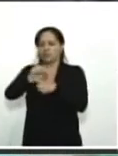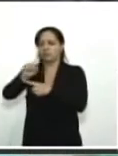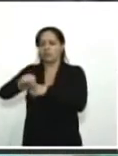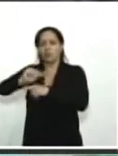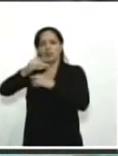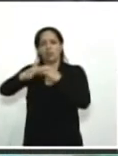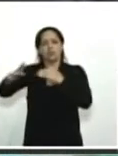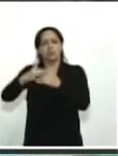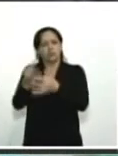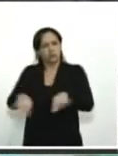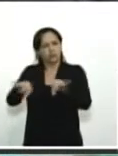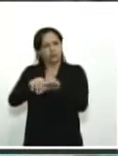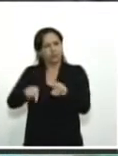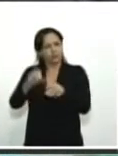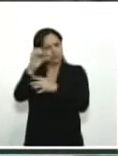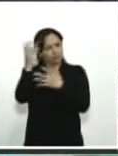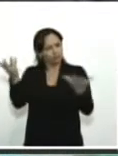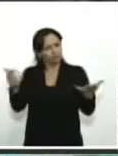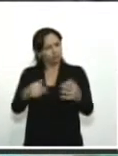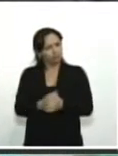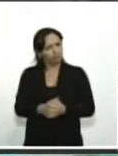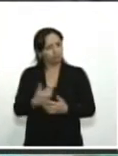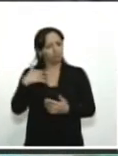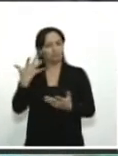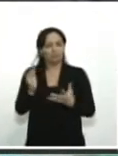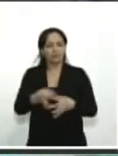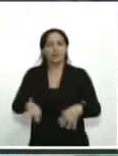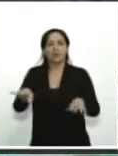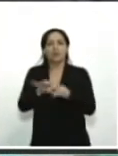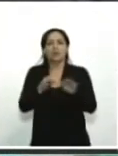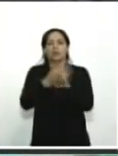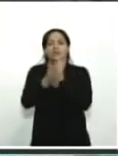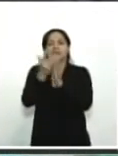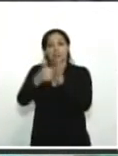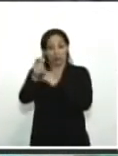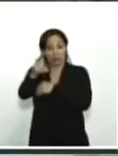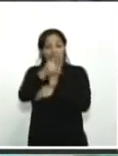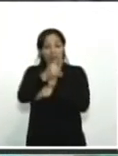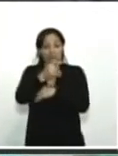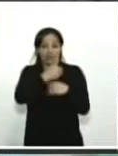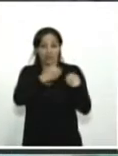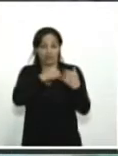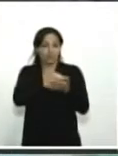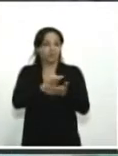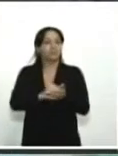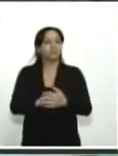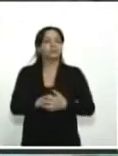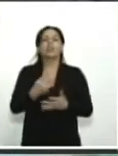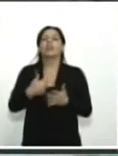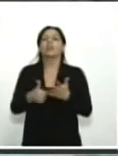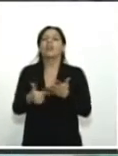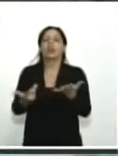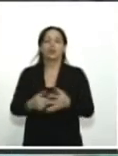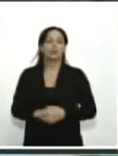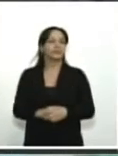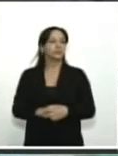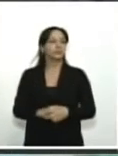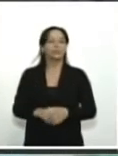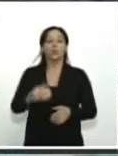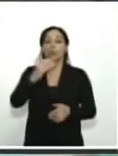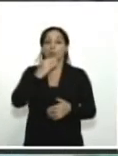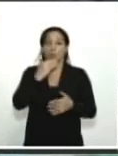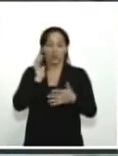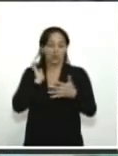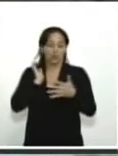país. Me parece importante contarle, contralmirante o almirante, que por ejemplo